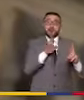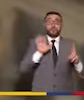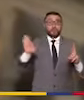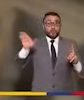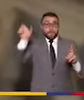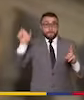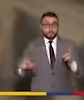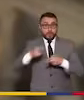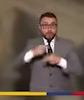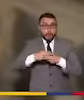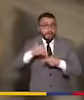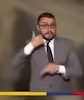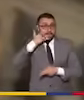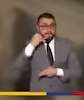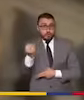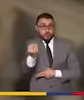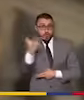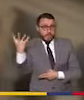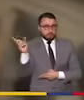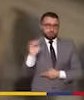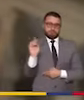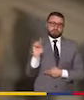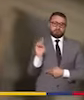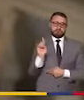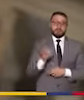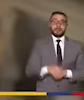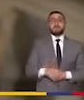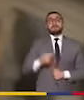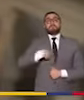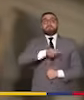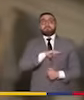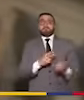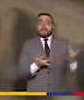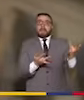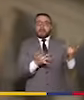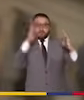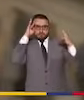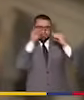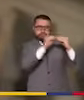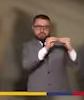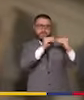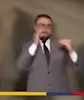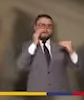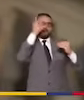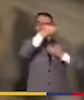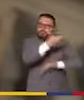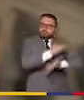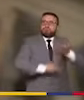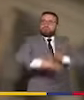nombre ni su número de teléfono. Esperamos con interés la cooperación futura.